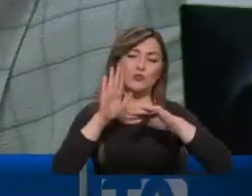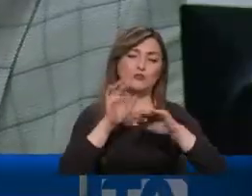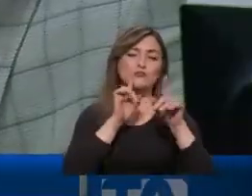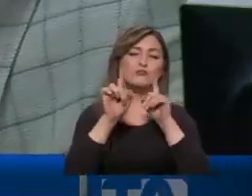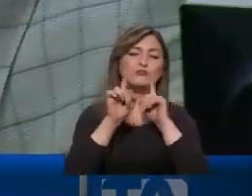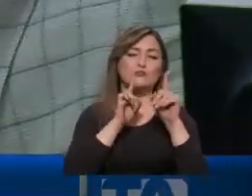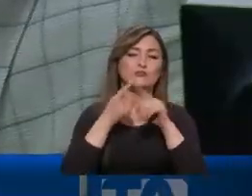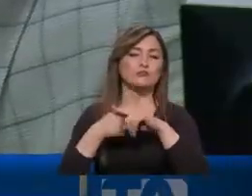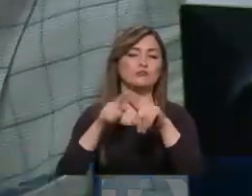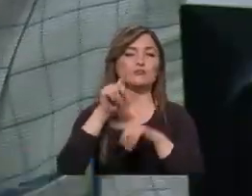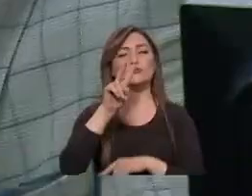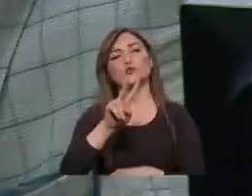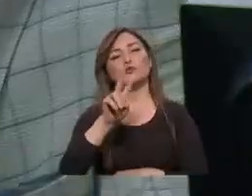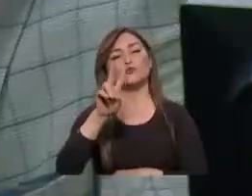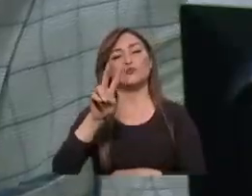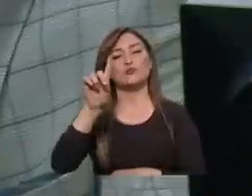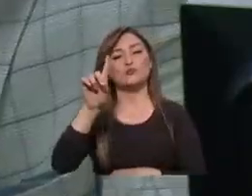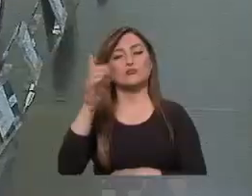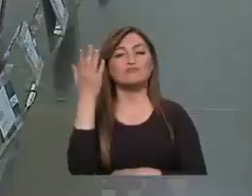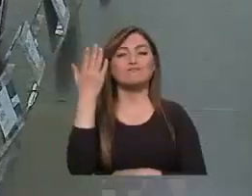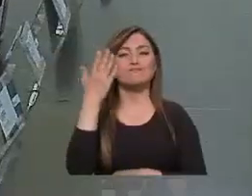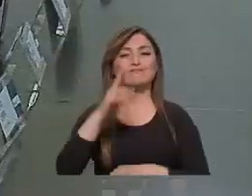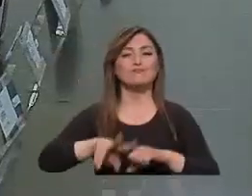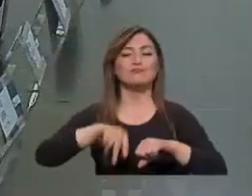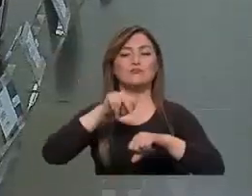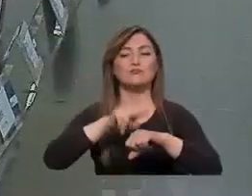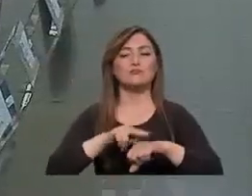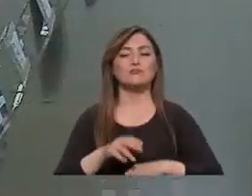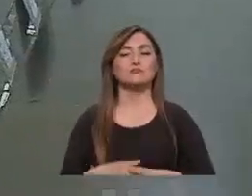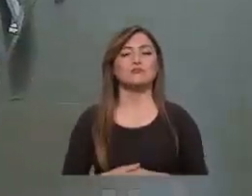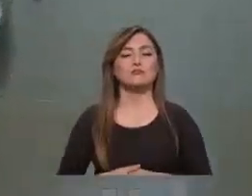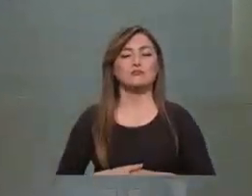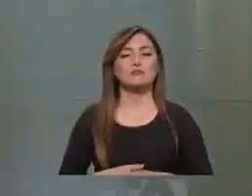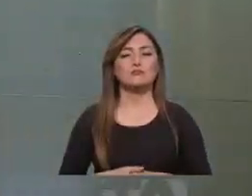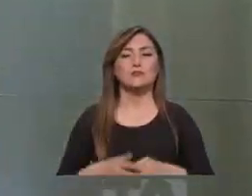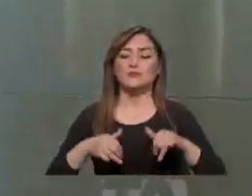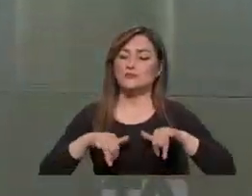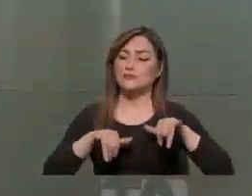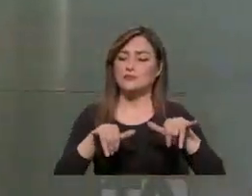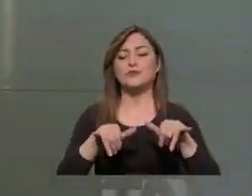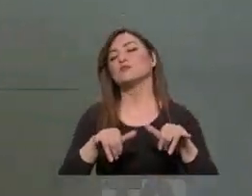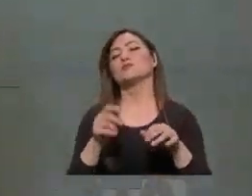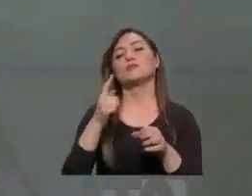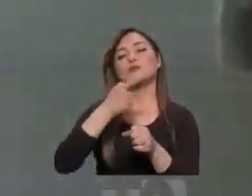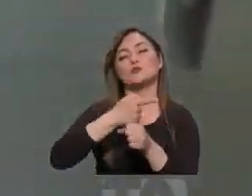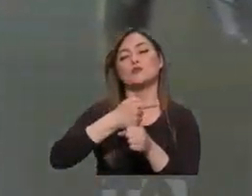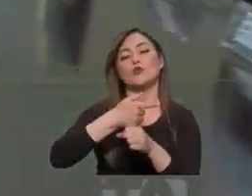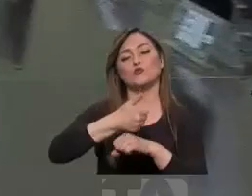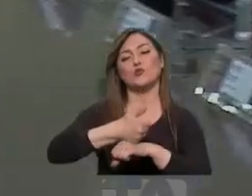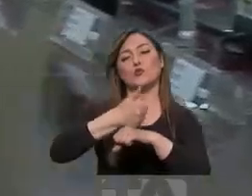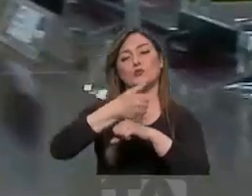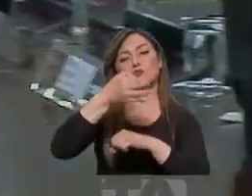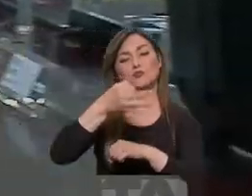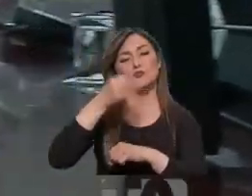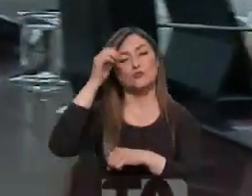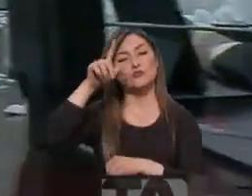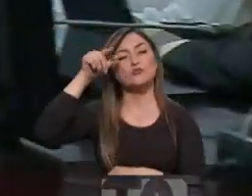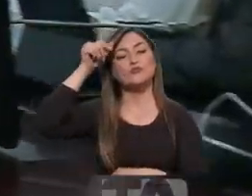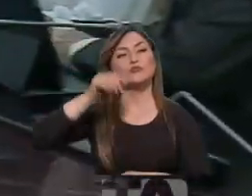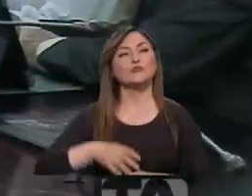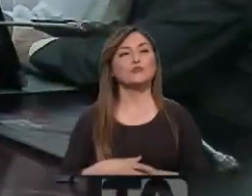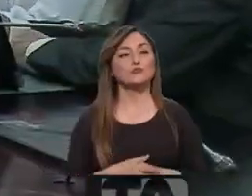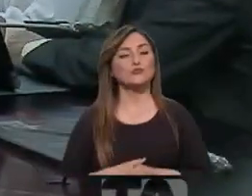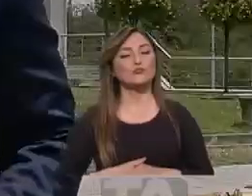dialogar con los otros 221 alcaldes a nivel nacional para seguir cumpliendo con las disposiciones de las autoridades